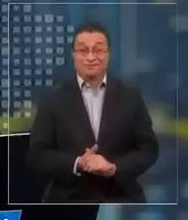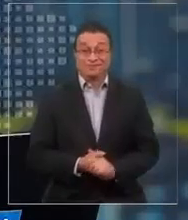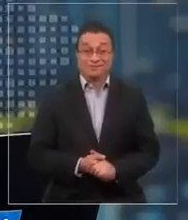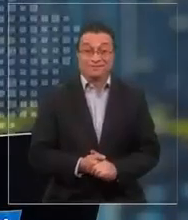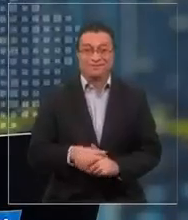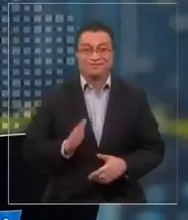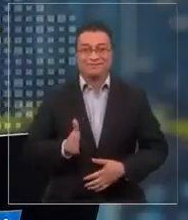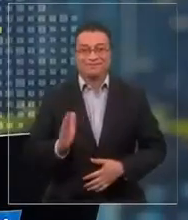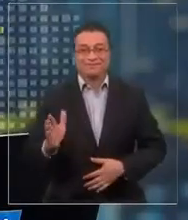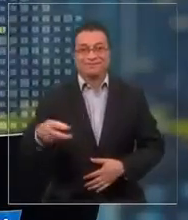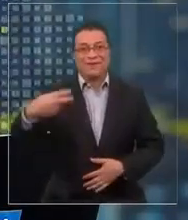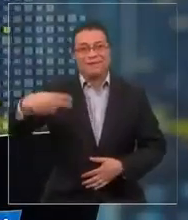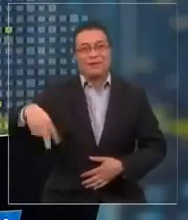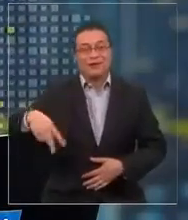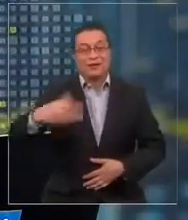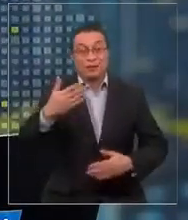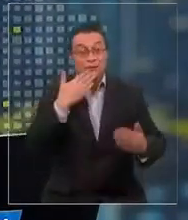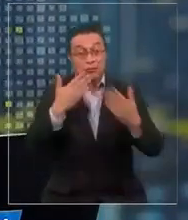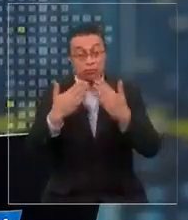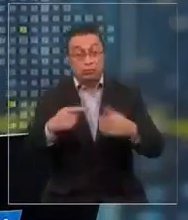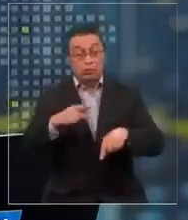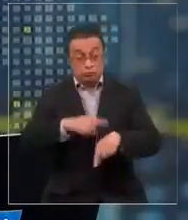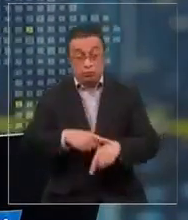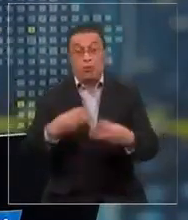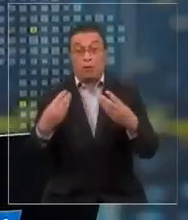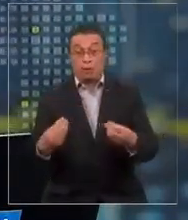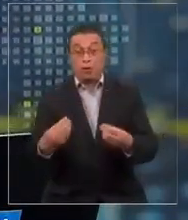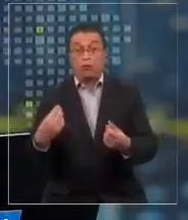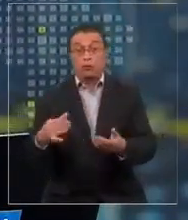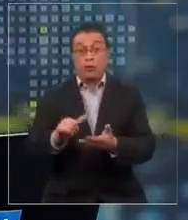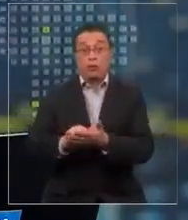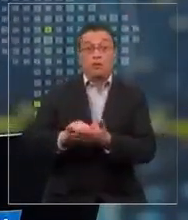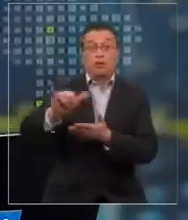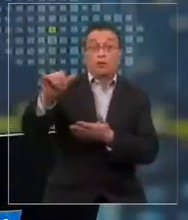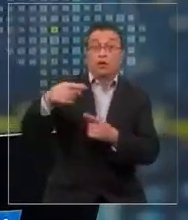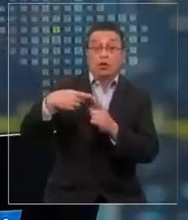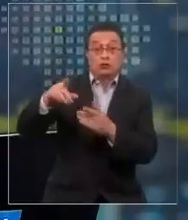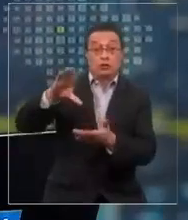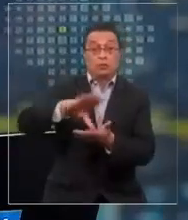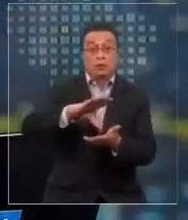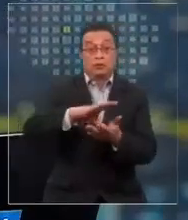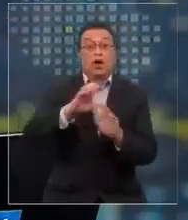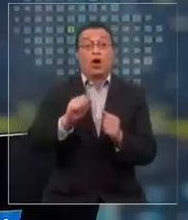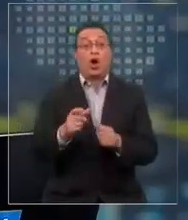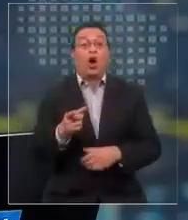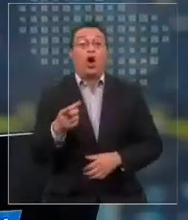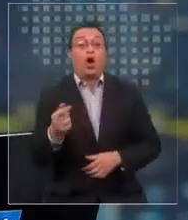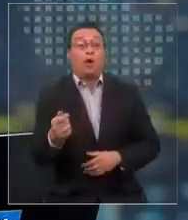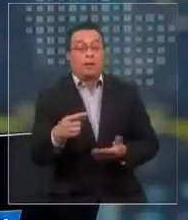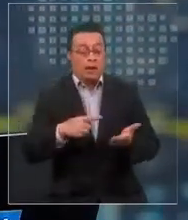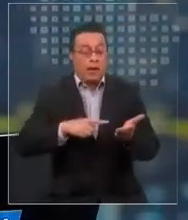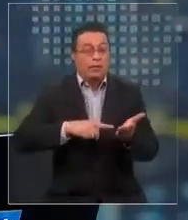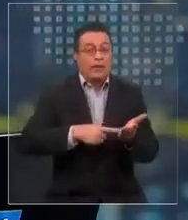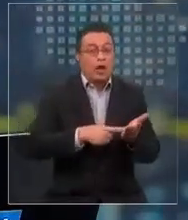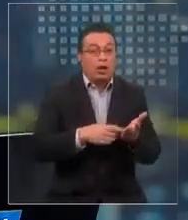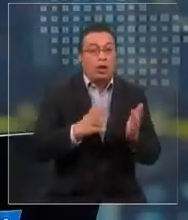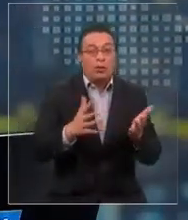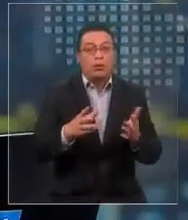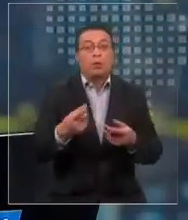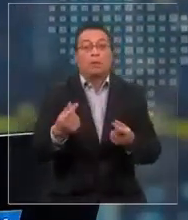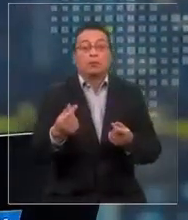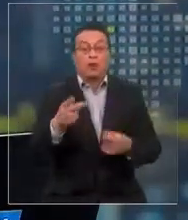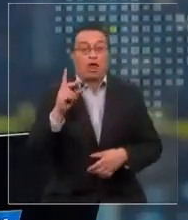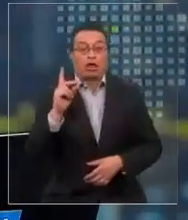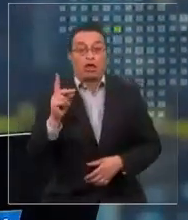seguimos con las noticias para hablar de este que es un buen momento para viajar al extranjero por ejemplo para hacer una compra tecnológica por el